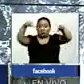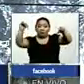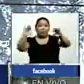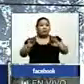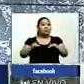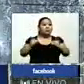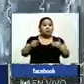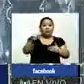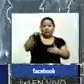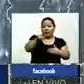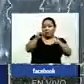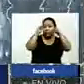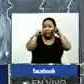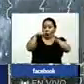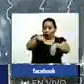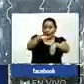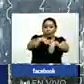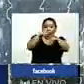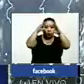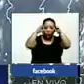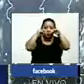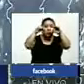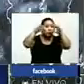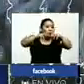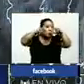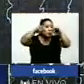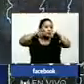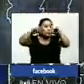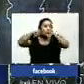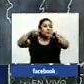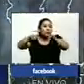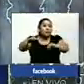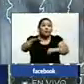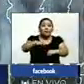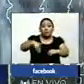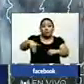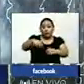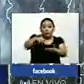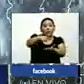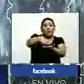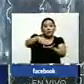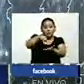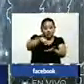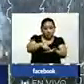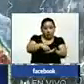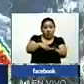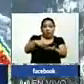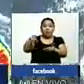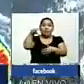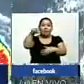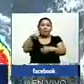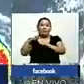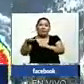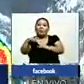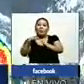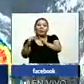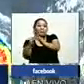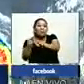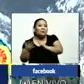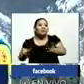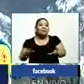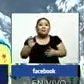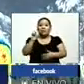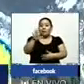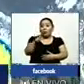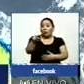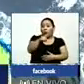para esta hora de la noche, genere alguna condición de lluvias en la zona centro, zona paracentral del territorio nacional. Así que